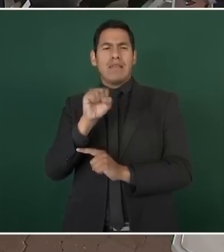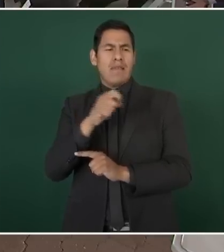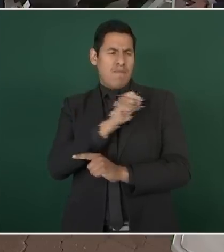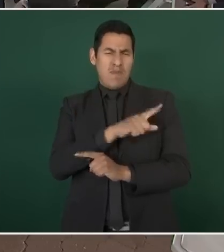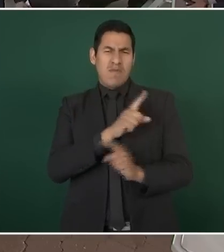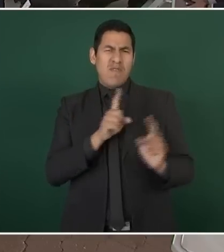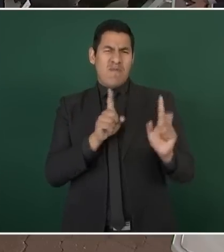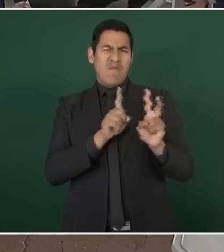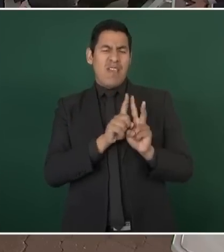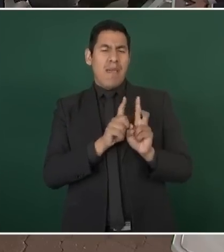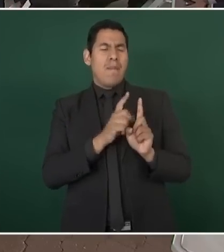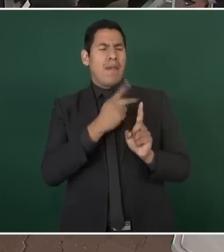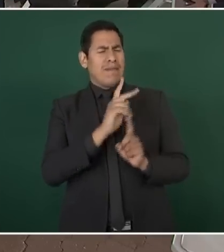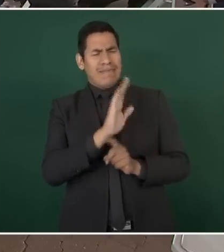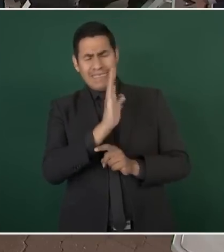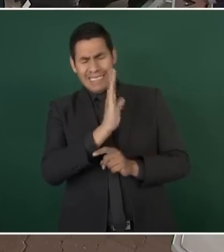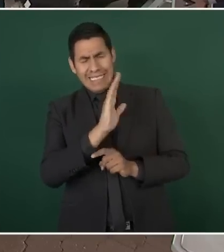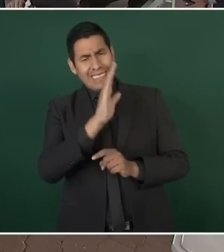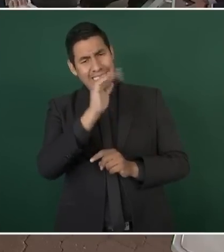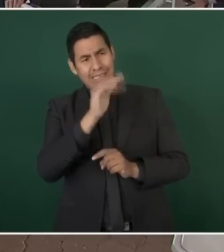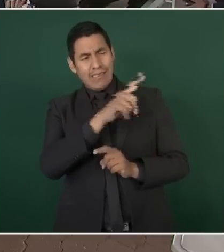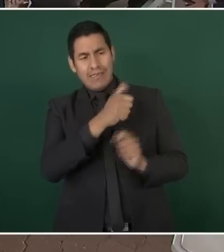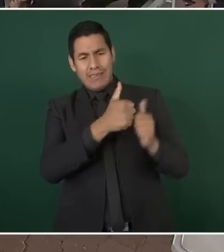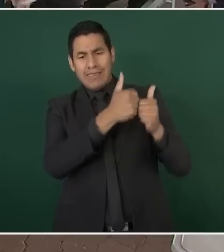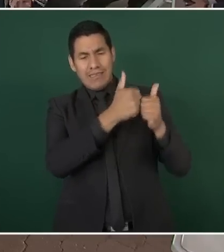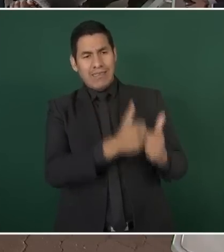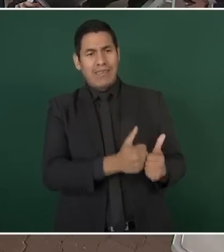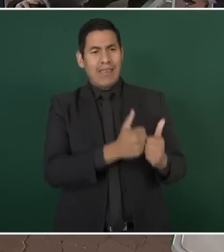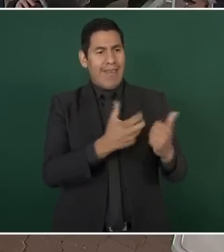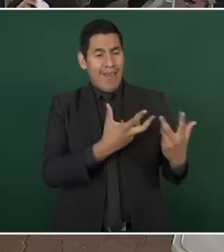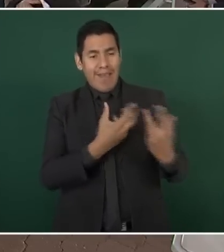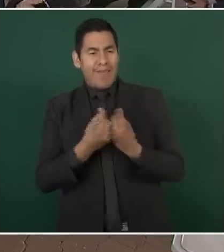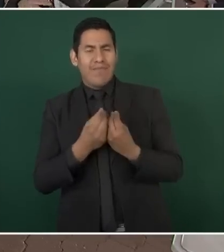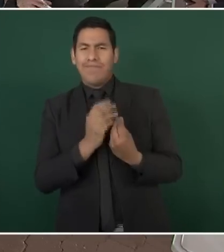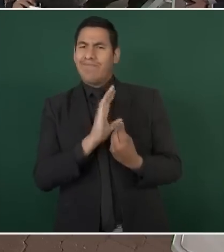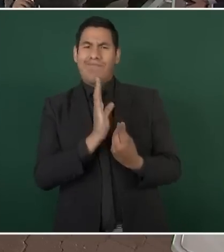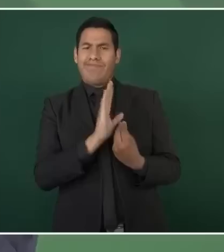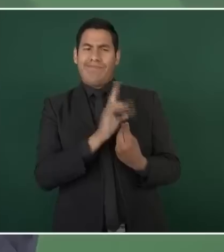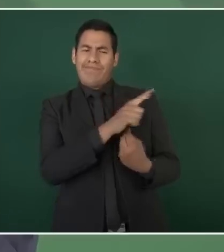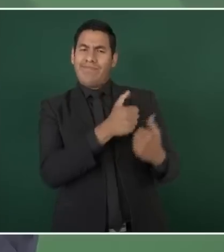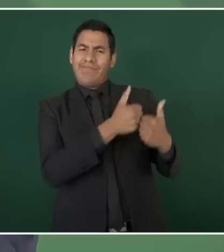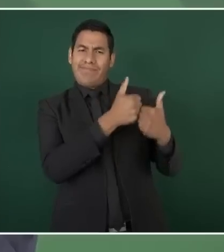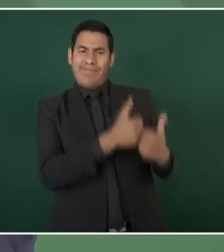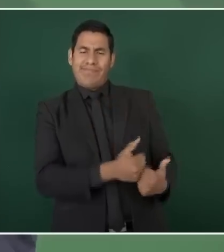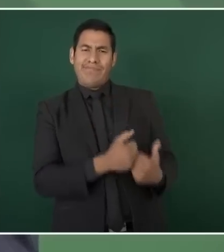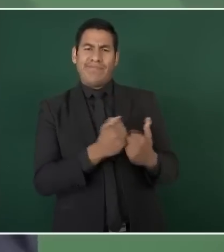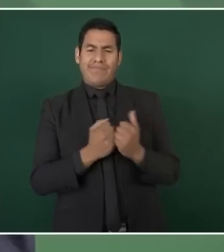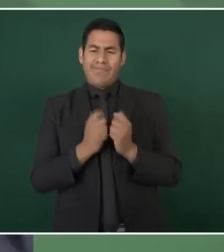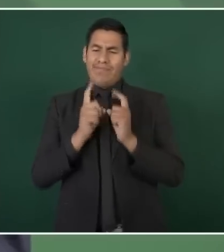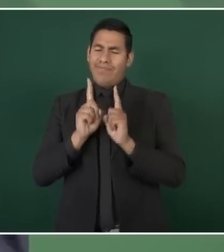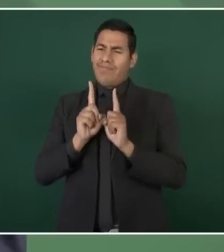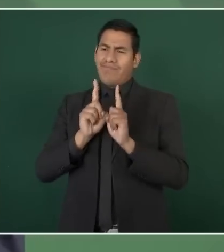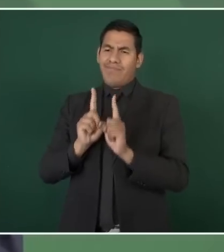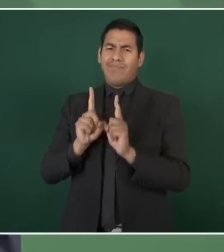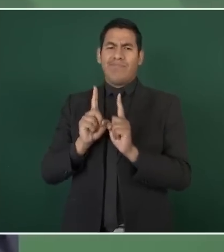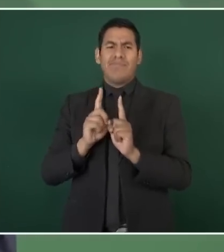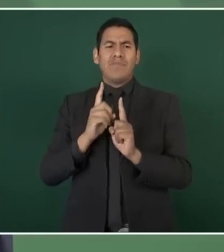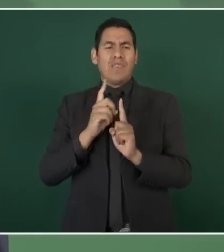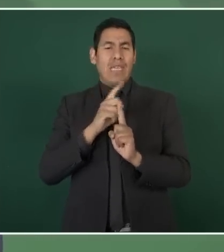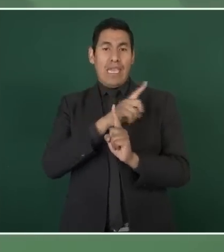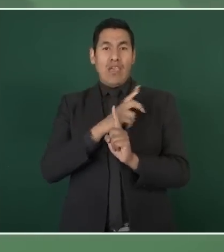pero al general Ángeles no lo ejecutan con un adiós, mi